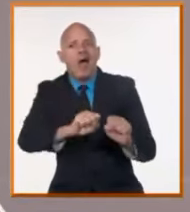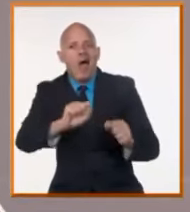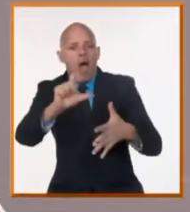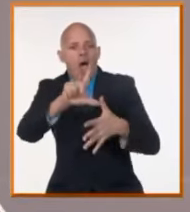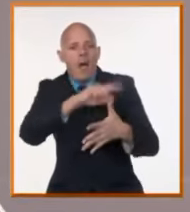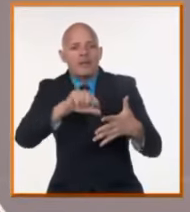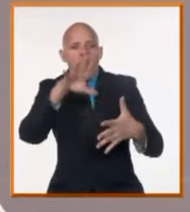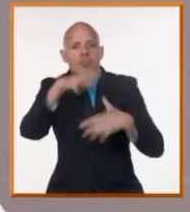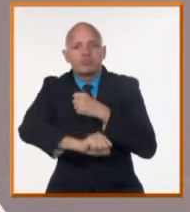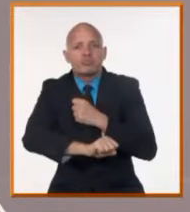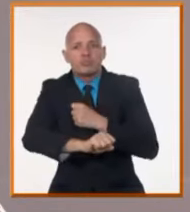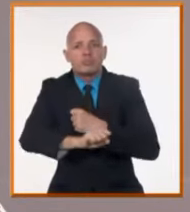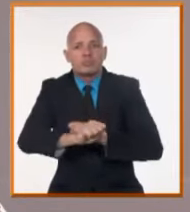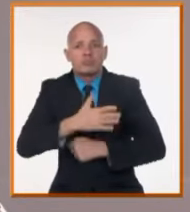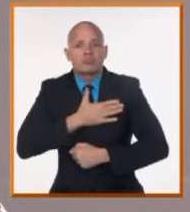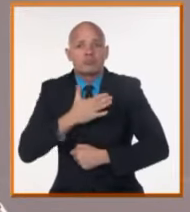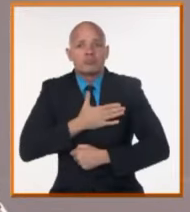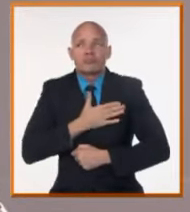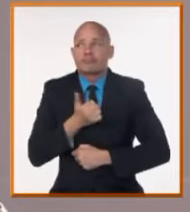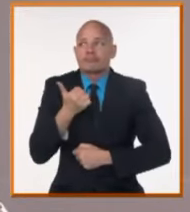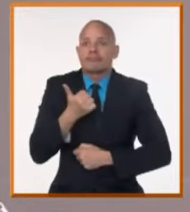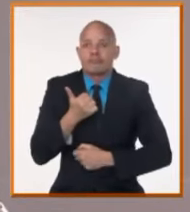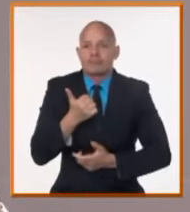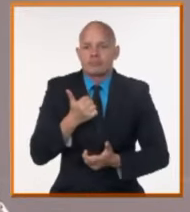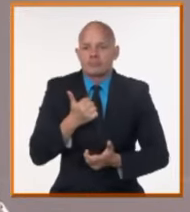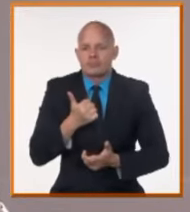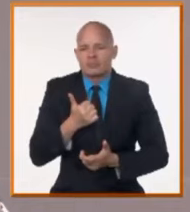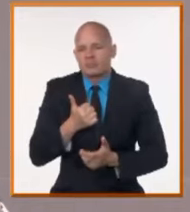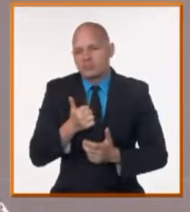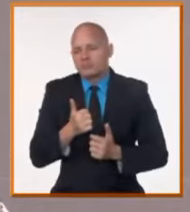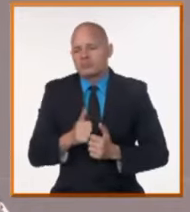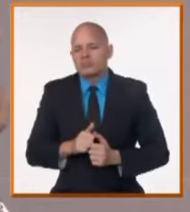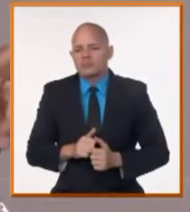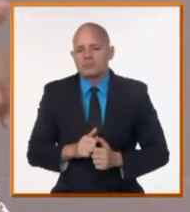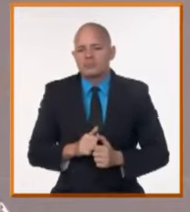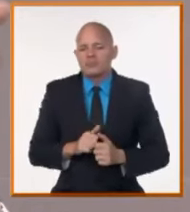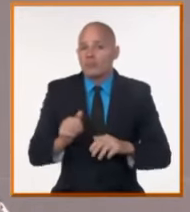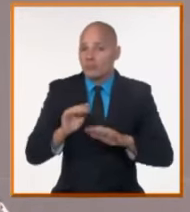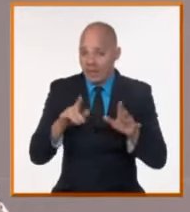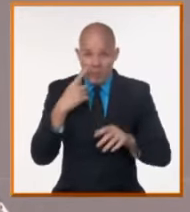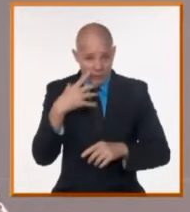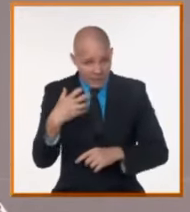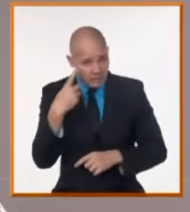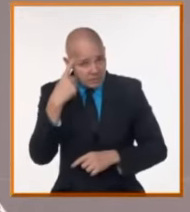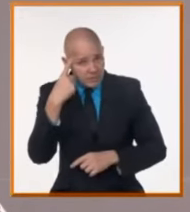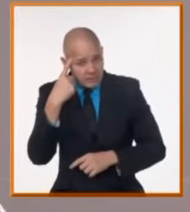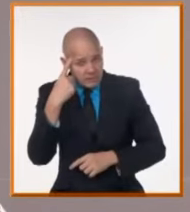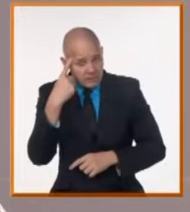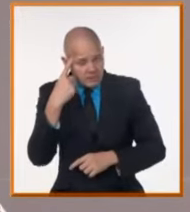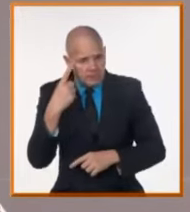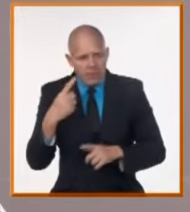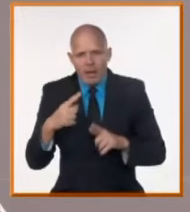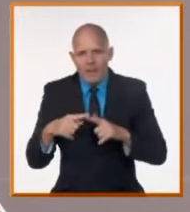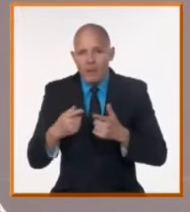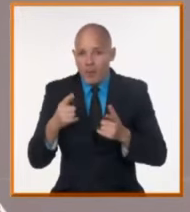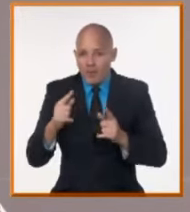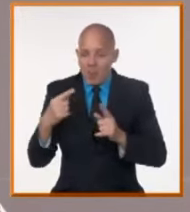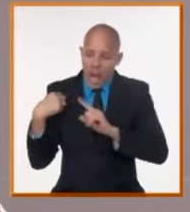en el tránsito hacia el siglo actual. Esto es muy importante porque, en efecto, hoy día los Estados